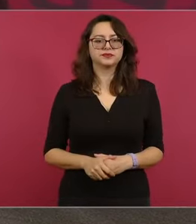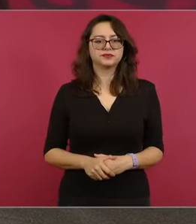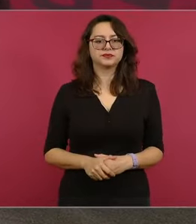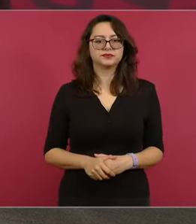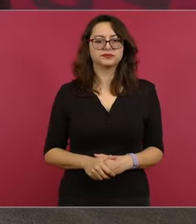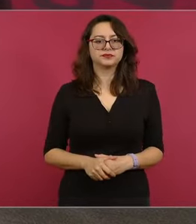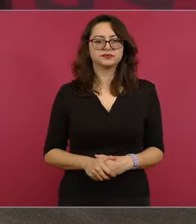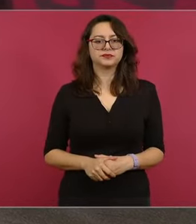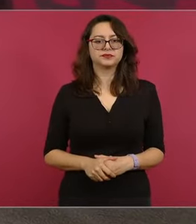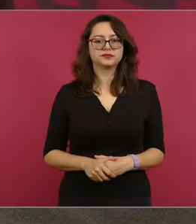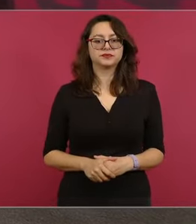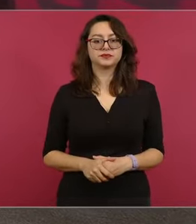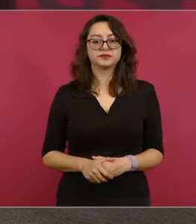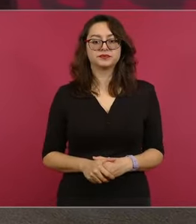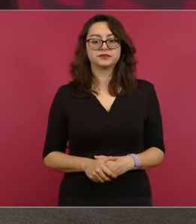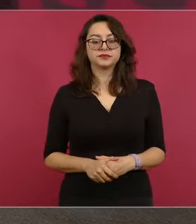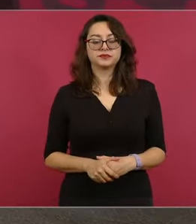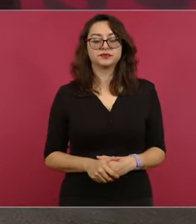Y